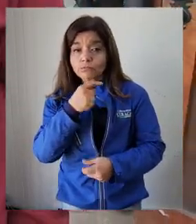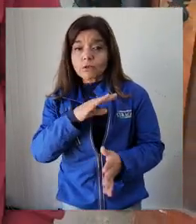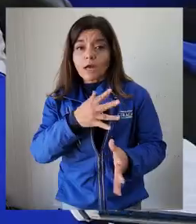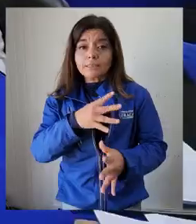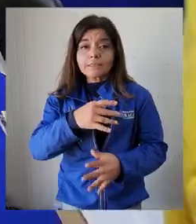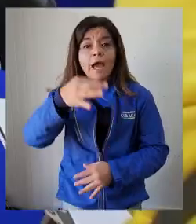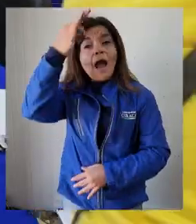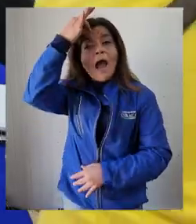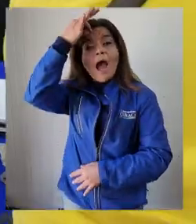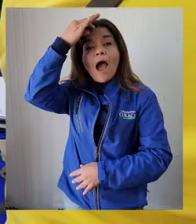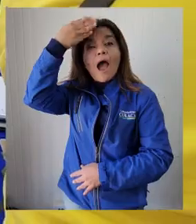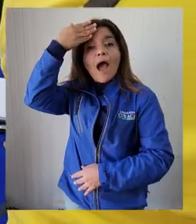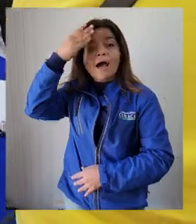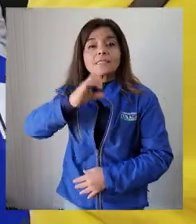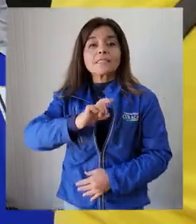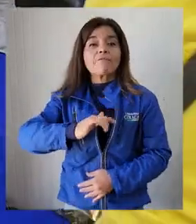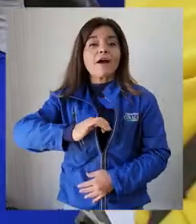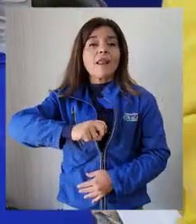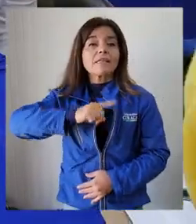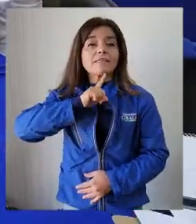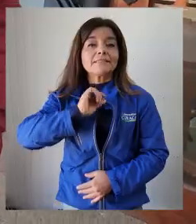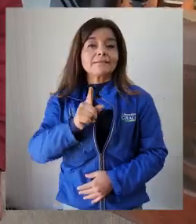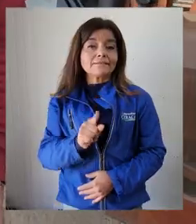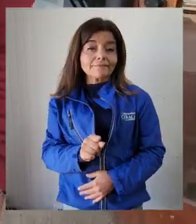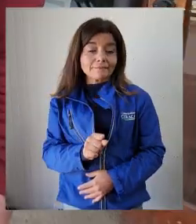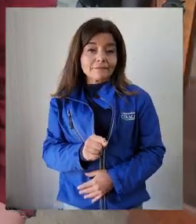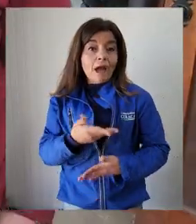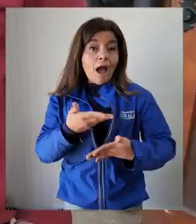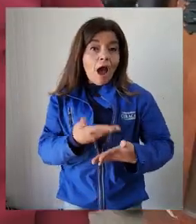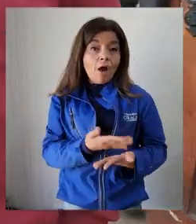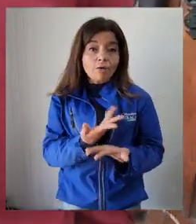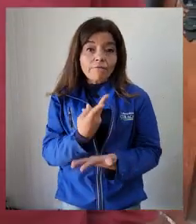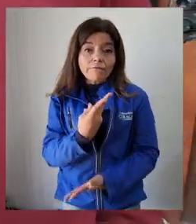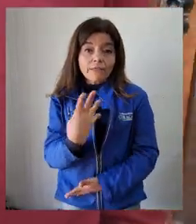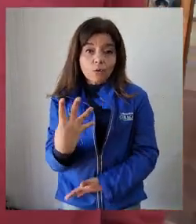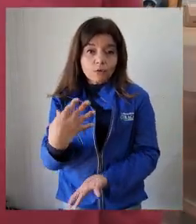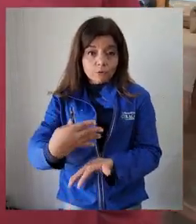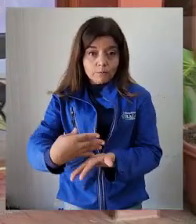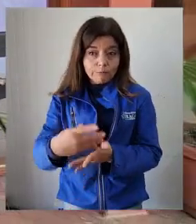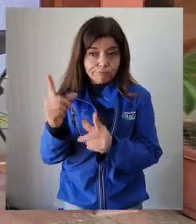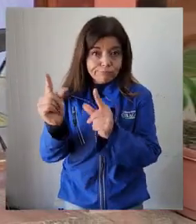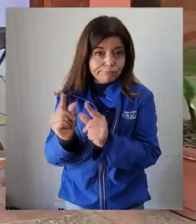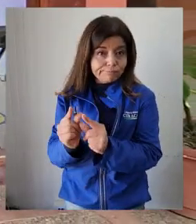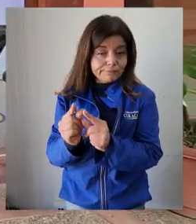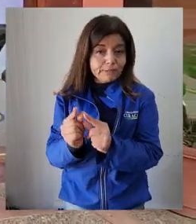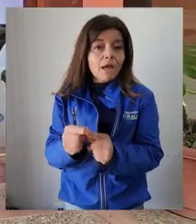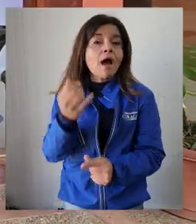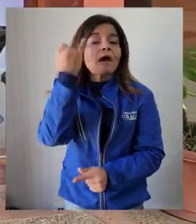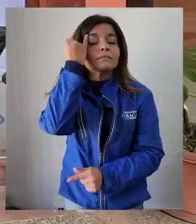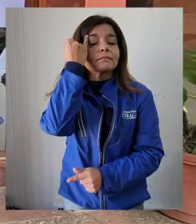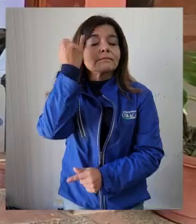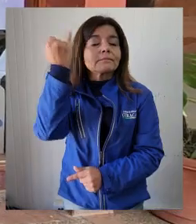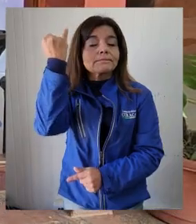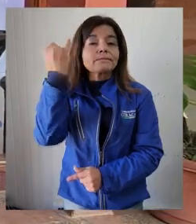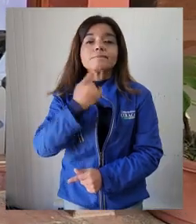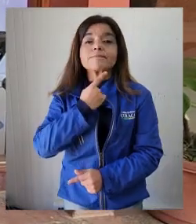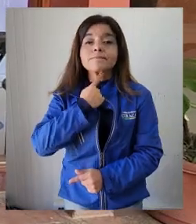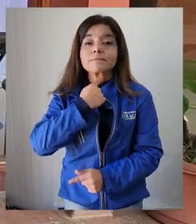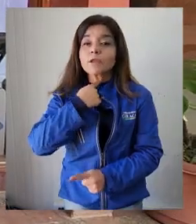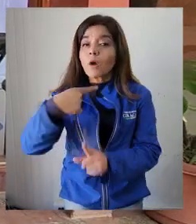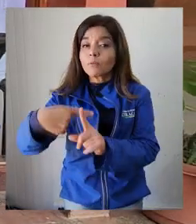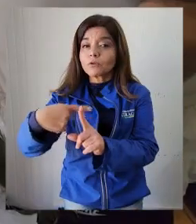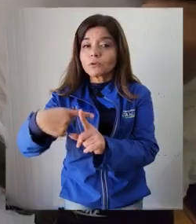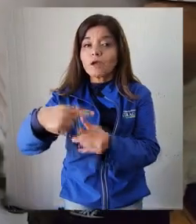en encefalitis. Y ahora lo compraba 24. Bueno, una idea muy interesante